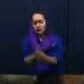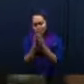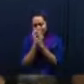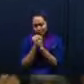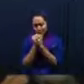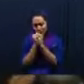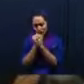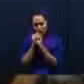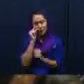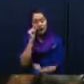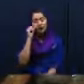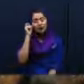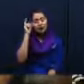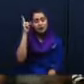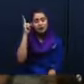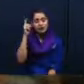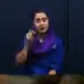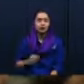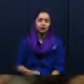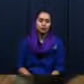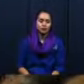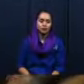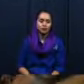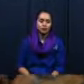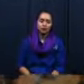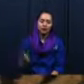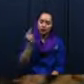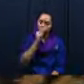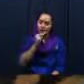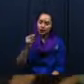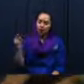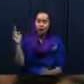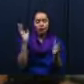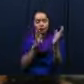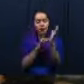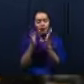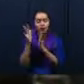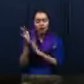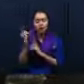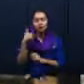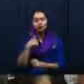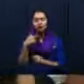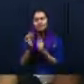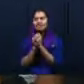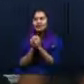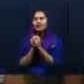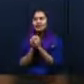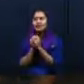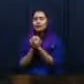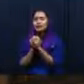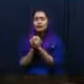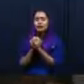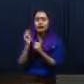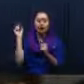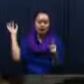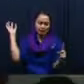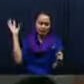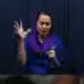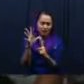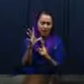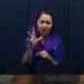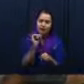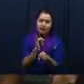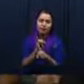Padre, yo te ruego que les bendigas en el nombre de Jesús. Que los sobreabundes.